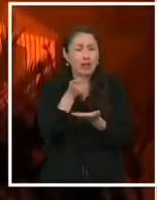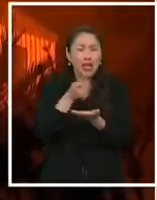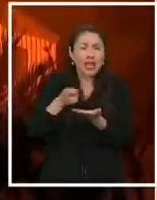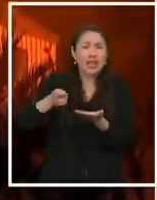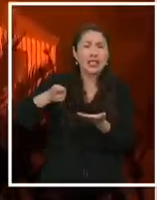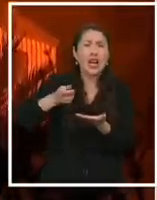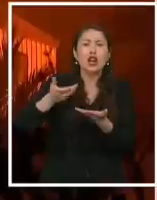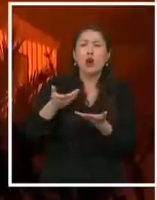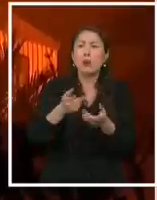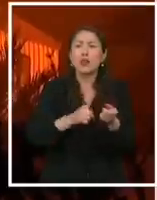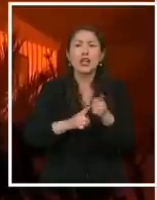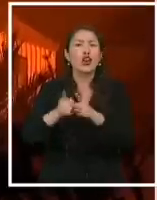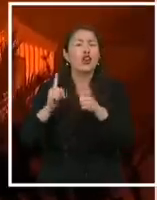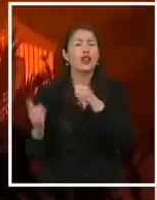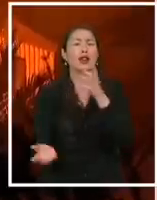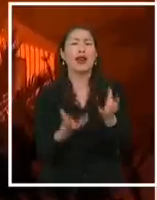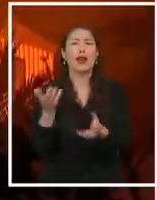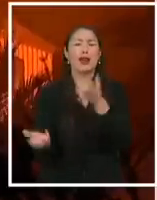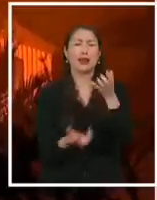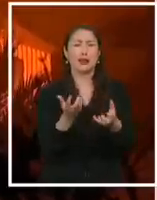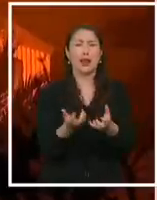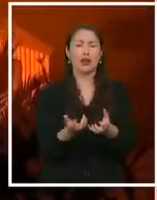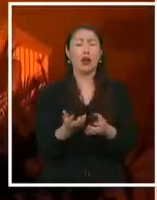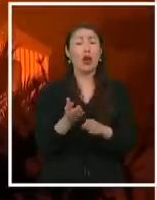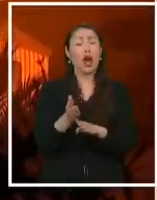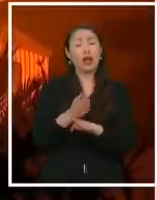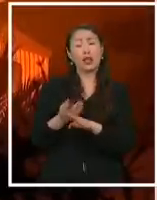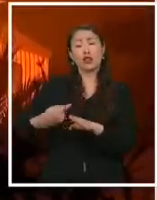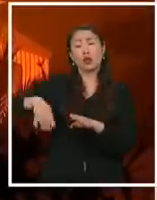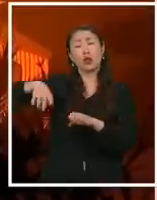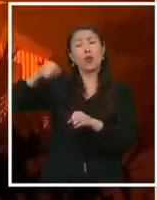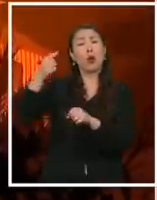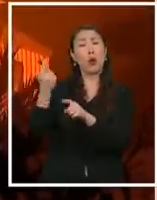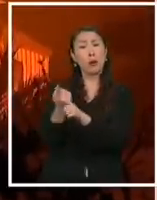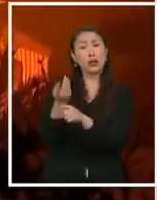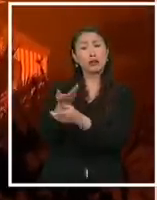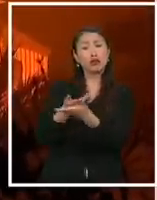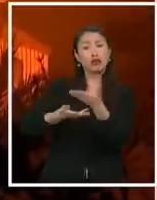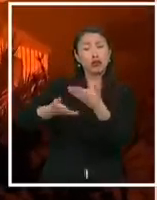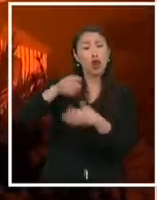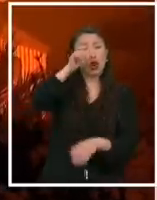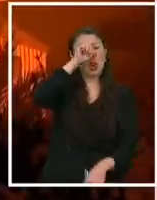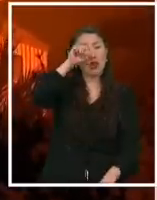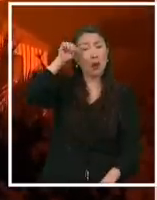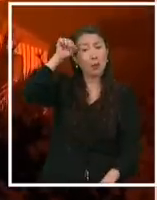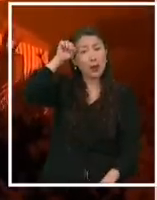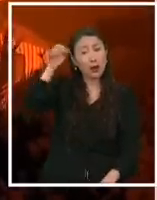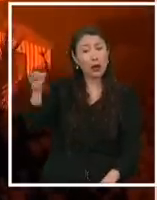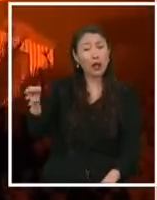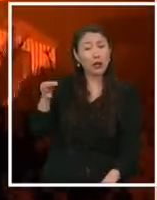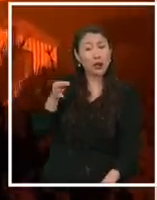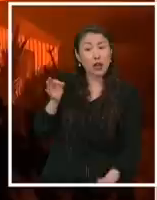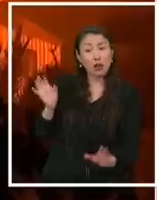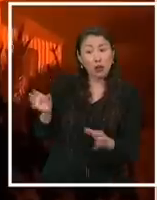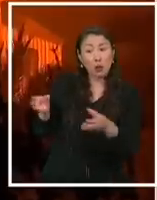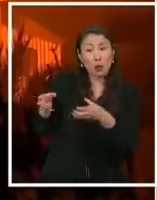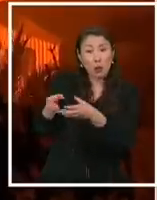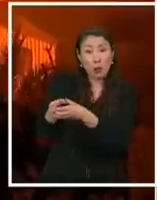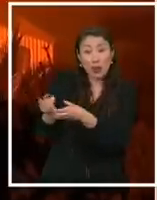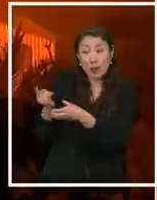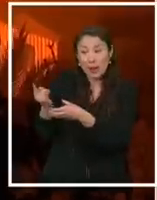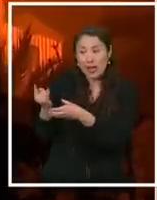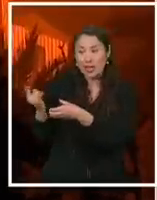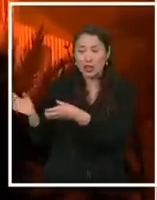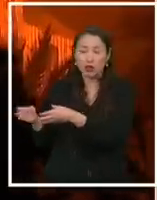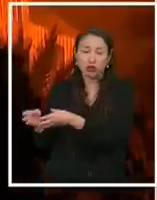está manejando este incendio. Estuvimos conversando con uno de los bomberos que nos dijeron que llegó un equipo de emergencias Poniente